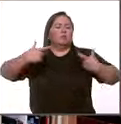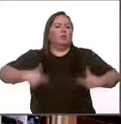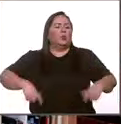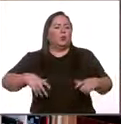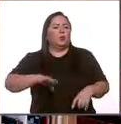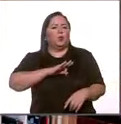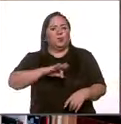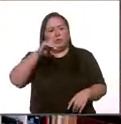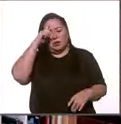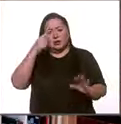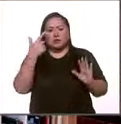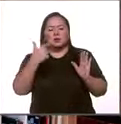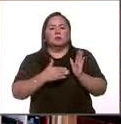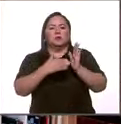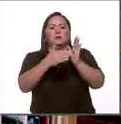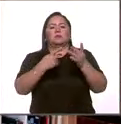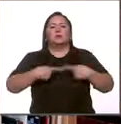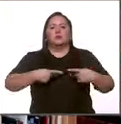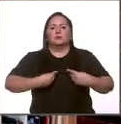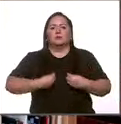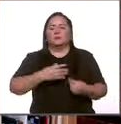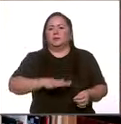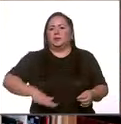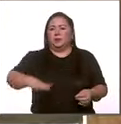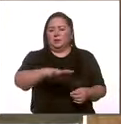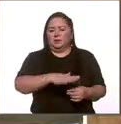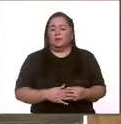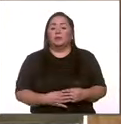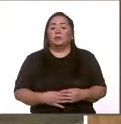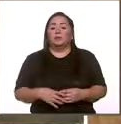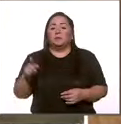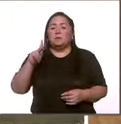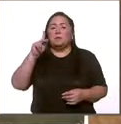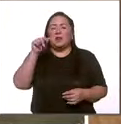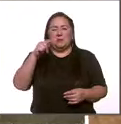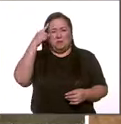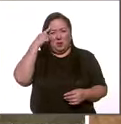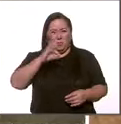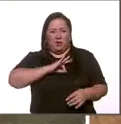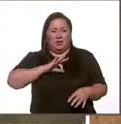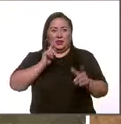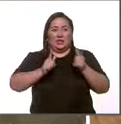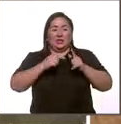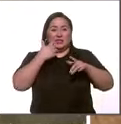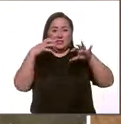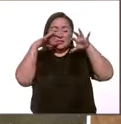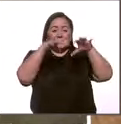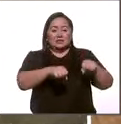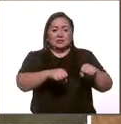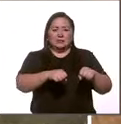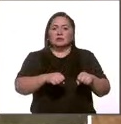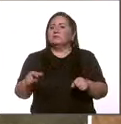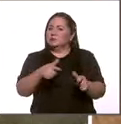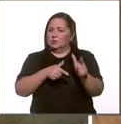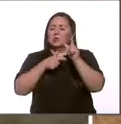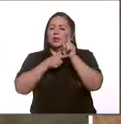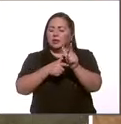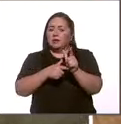a sus 7 millones de habitantes. El plan para apoderarse de Texas estaba en marcha.